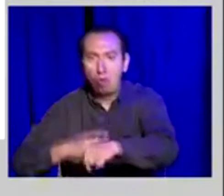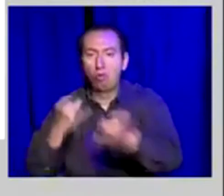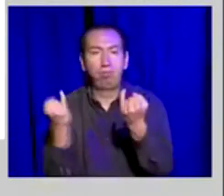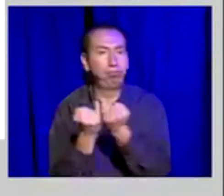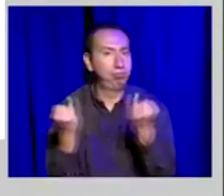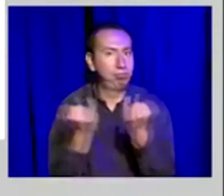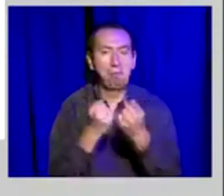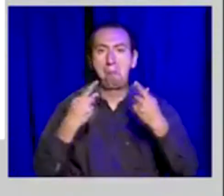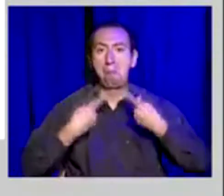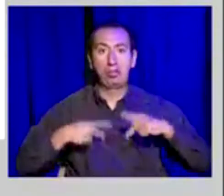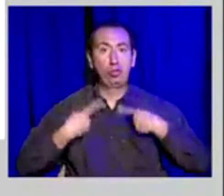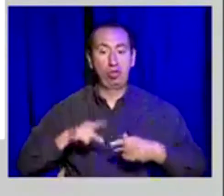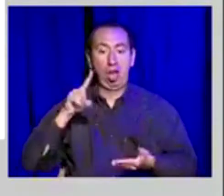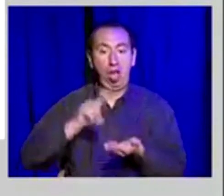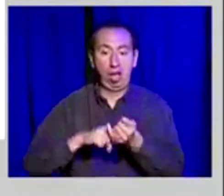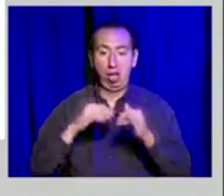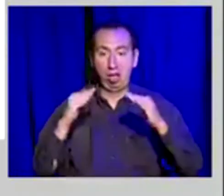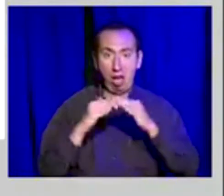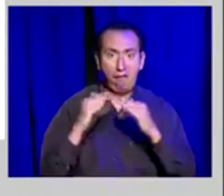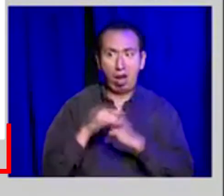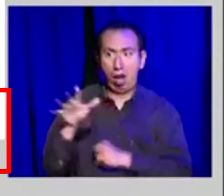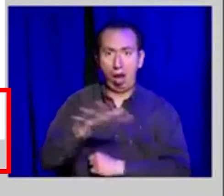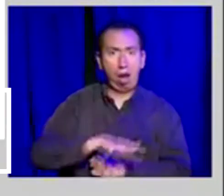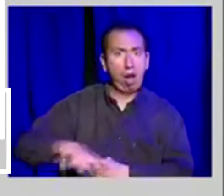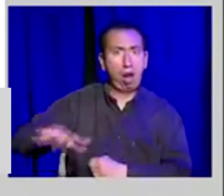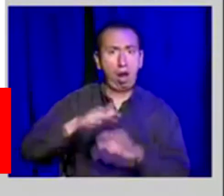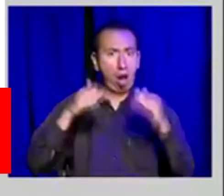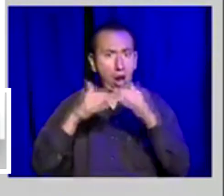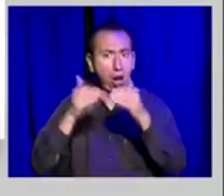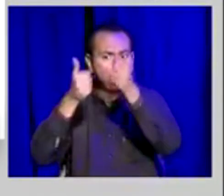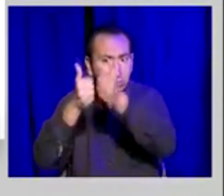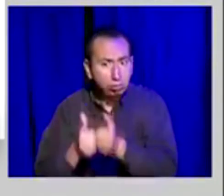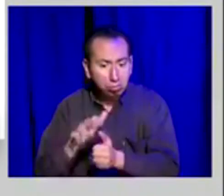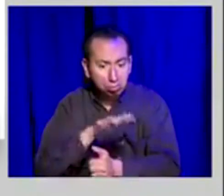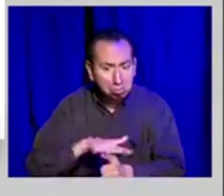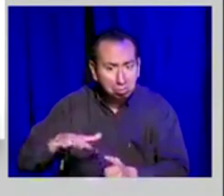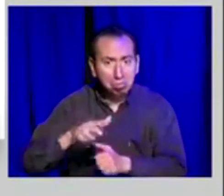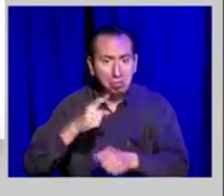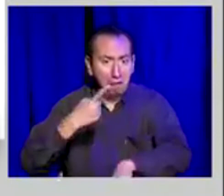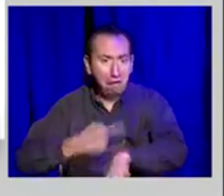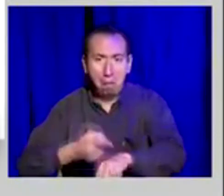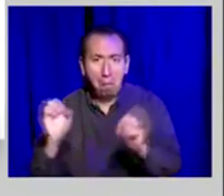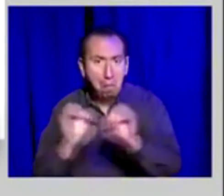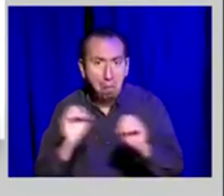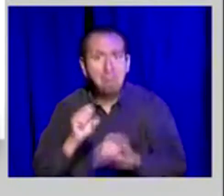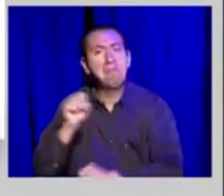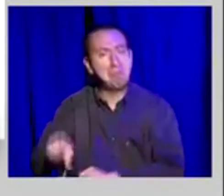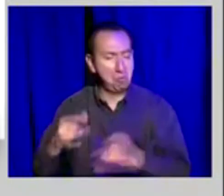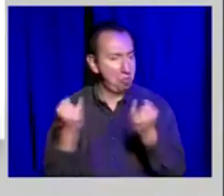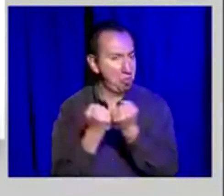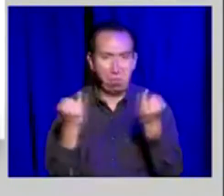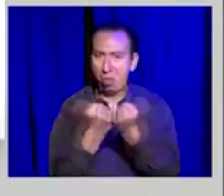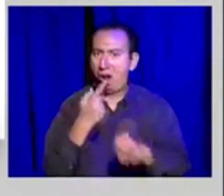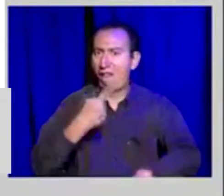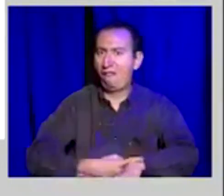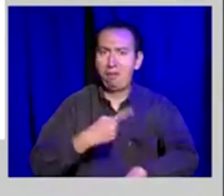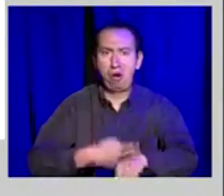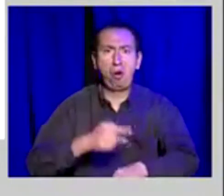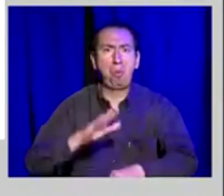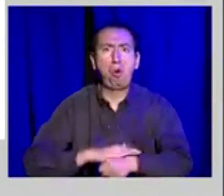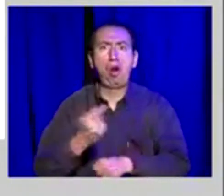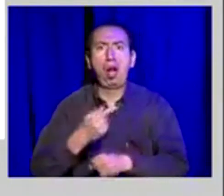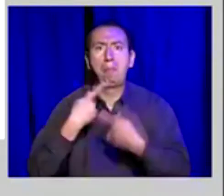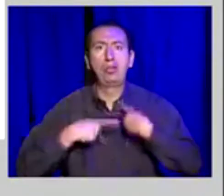que están en el hogar que se supone que es el sitio más seguro bueno pues también se están enfermando porque las personas que salen